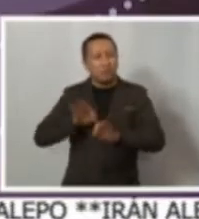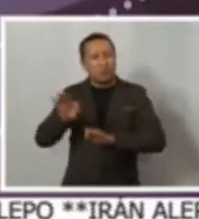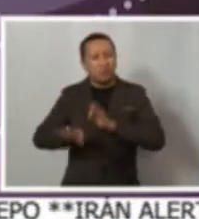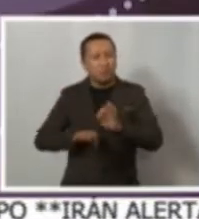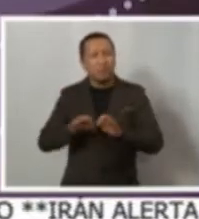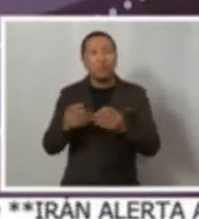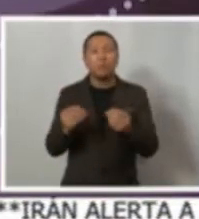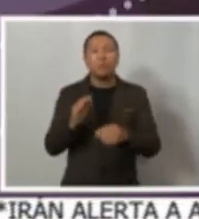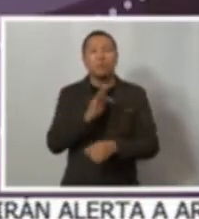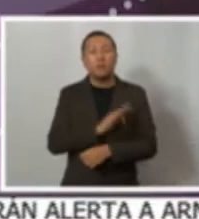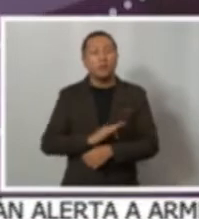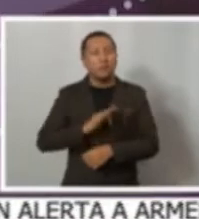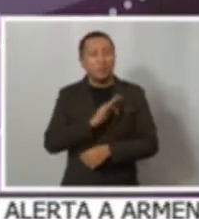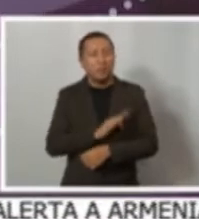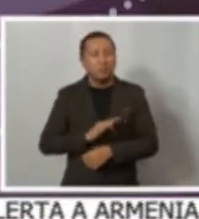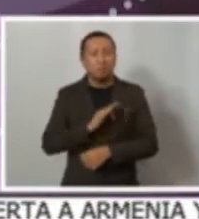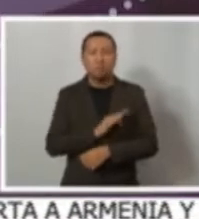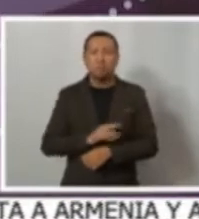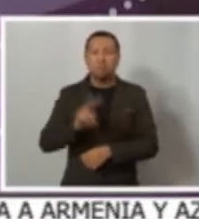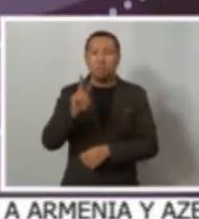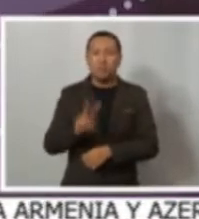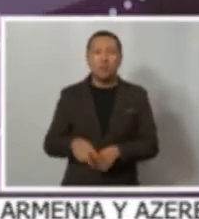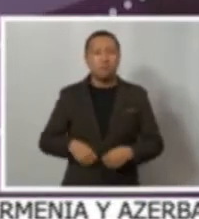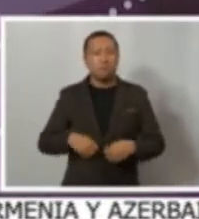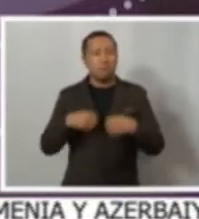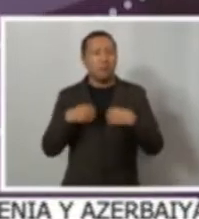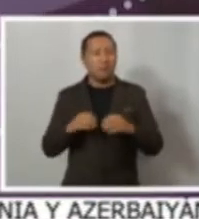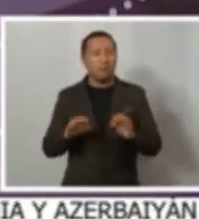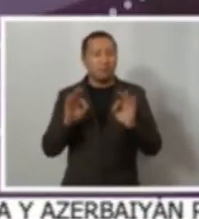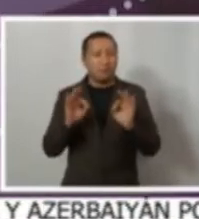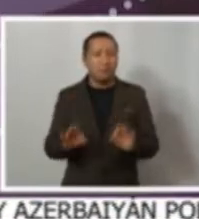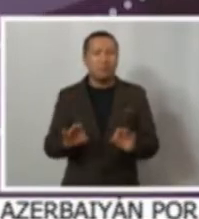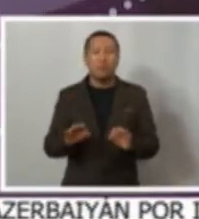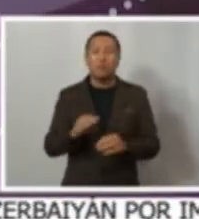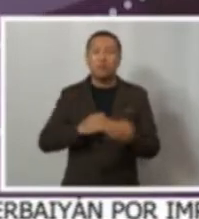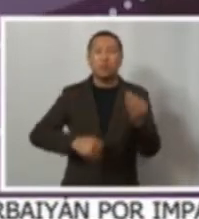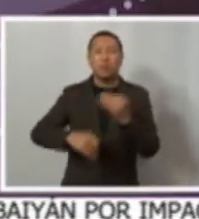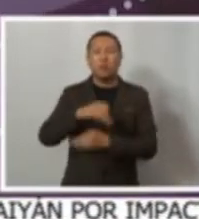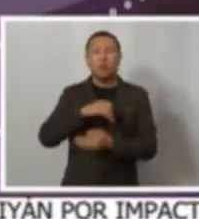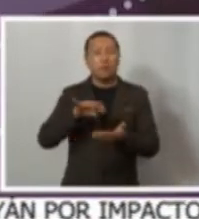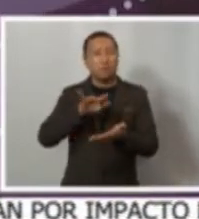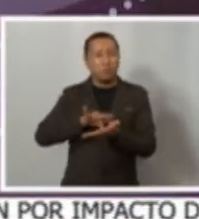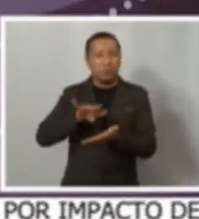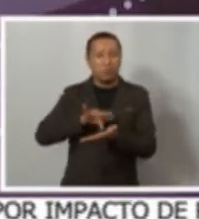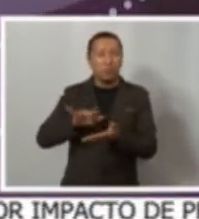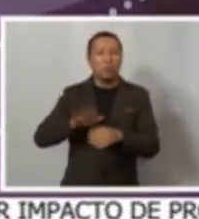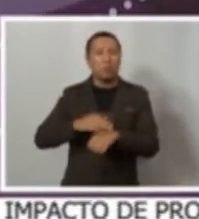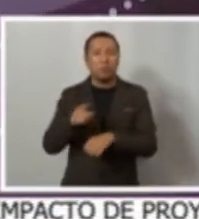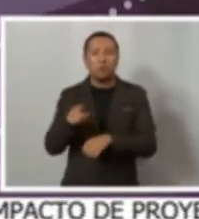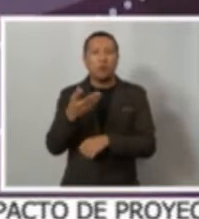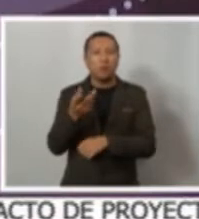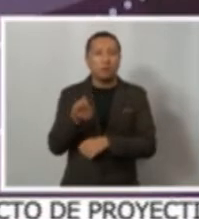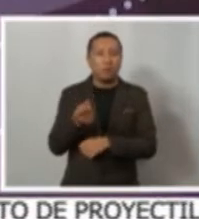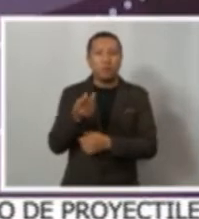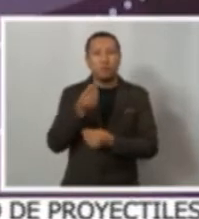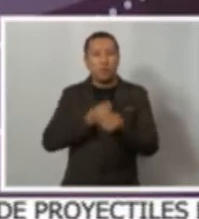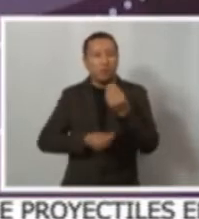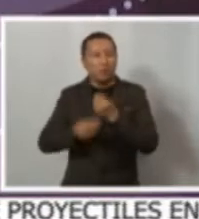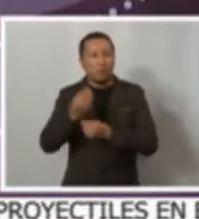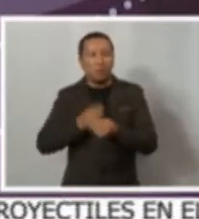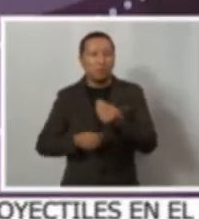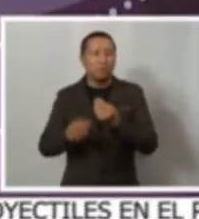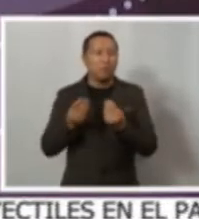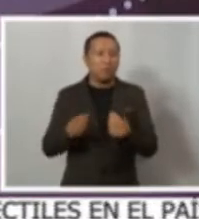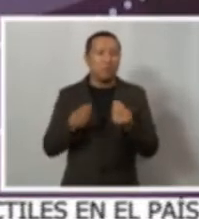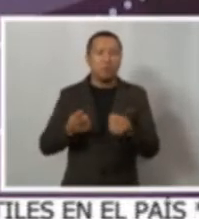a nosotros, que se les pueda dar una vida digna. Y les decía, pues todos hay que colaborar porque pues también comen y comen bastante bien. Ahí